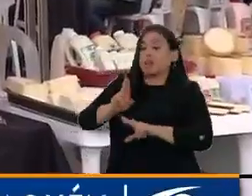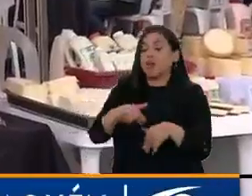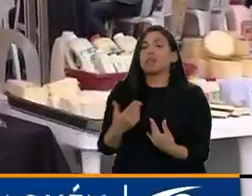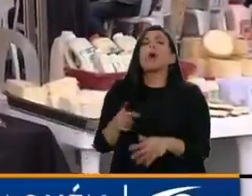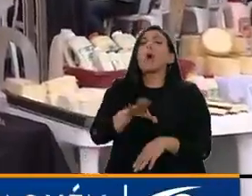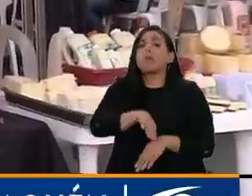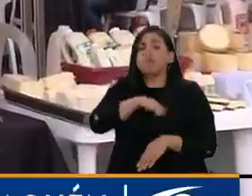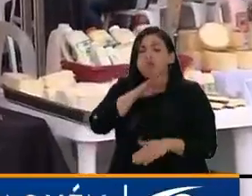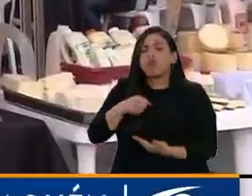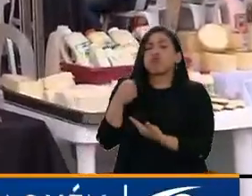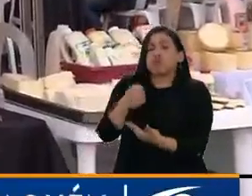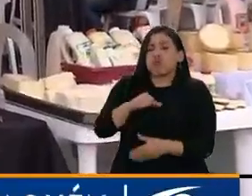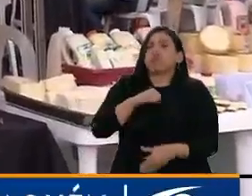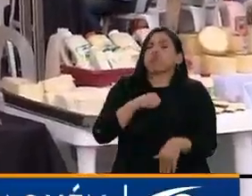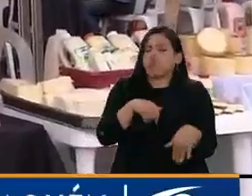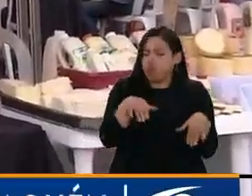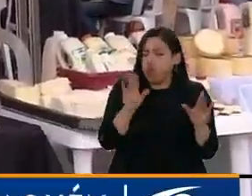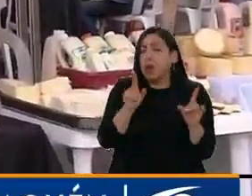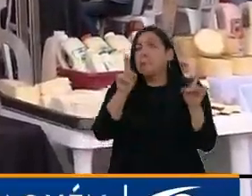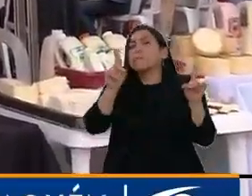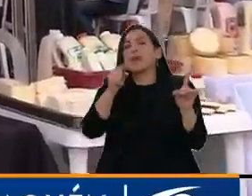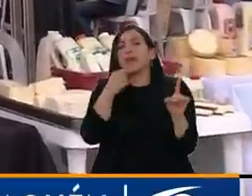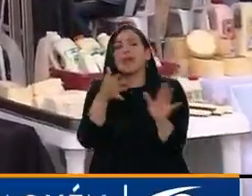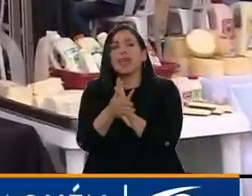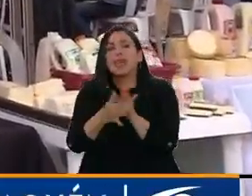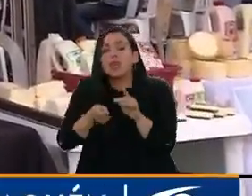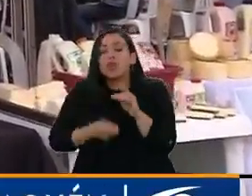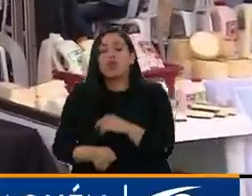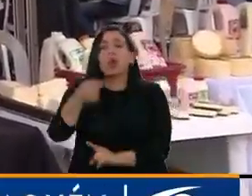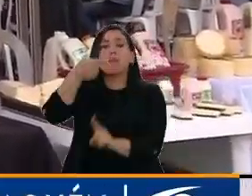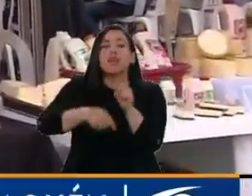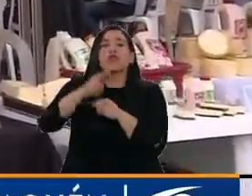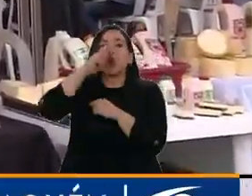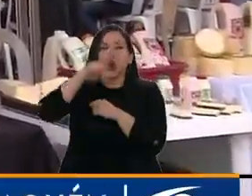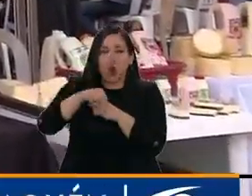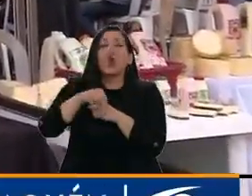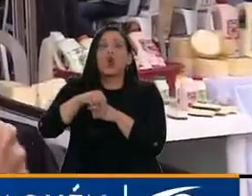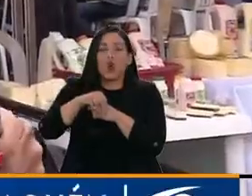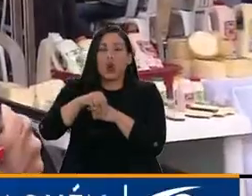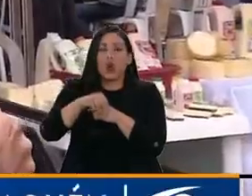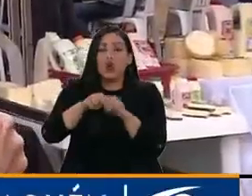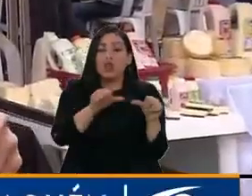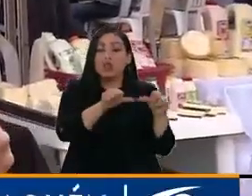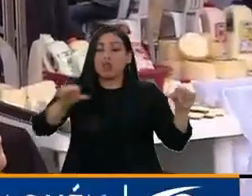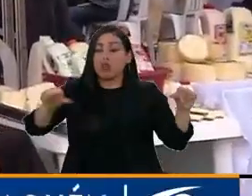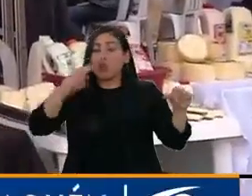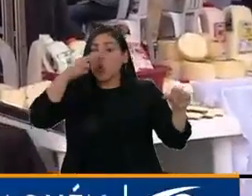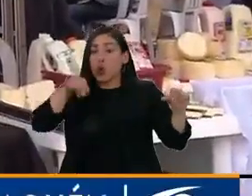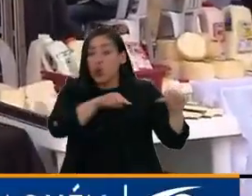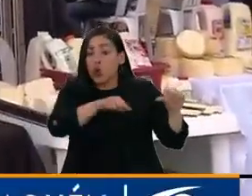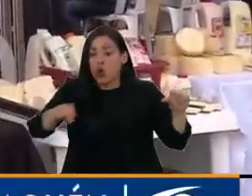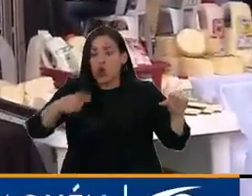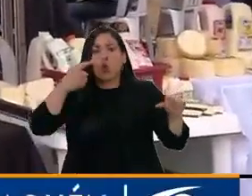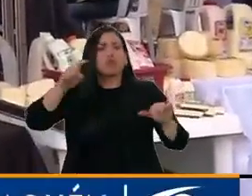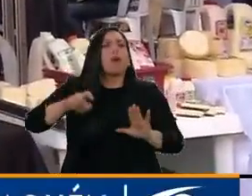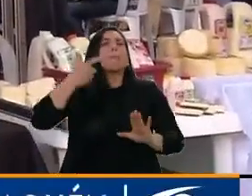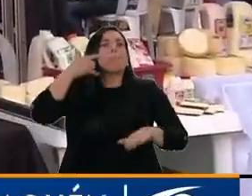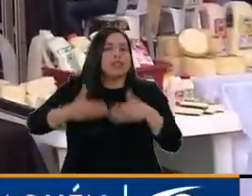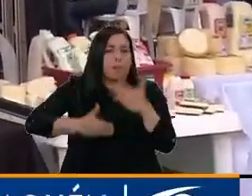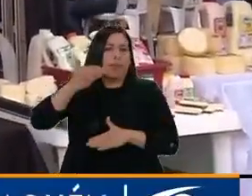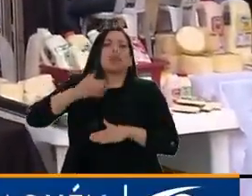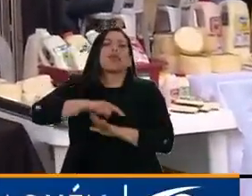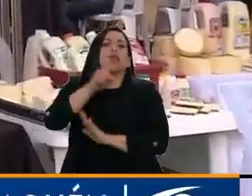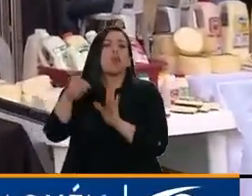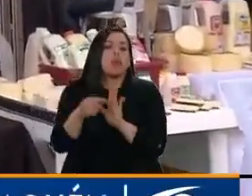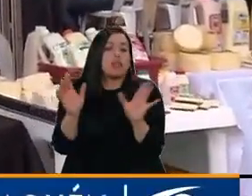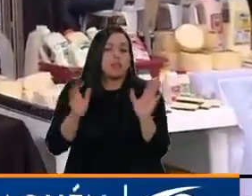están garantizados, pero entre otras cosas también dijo que en junio de este año también estaría garantizada la ejecución o el inicio de la ejecución